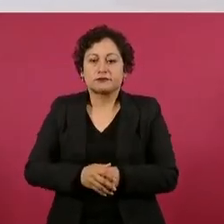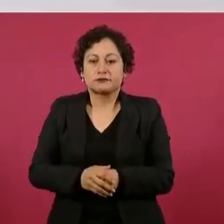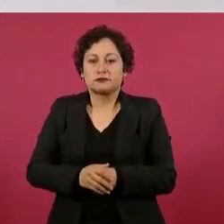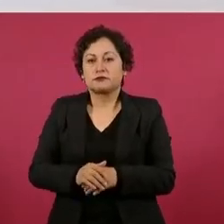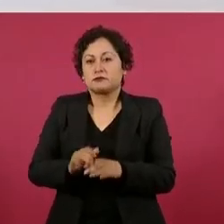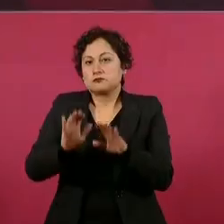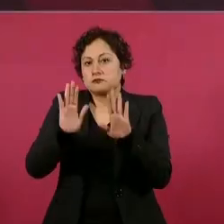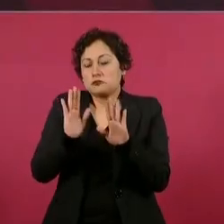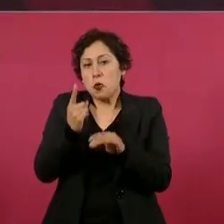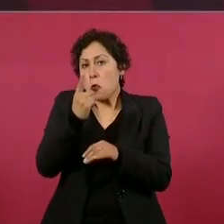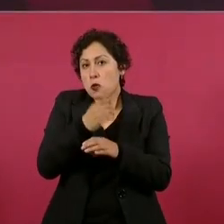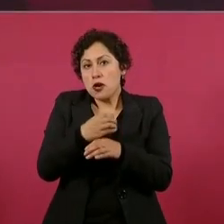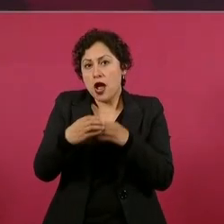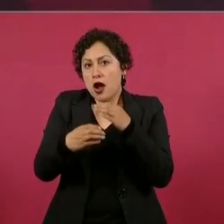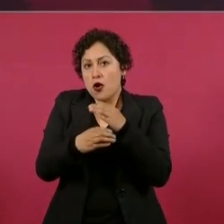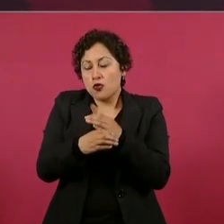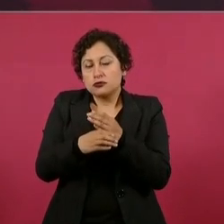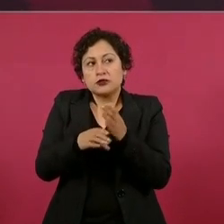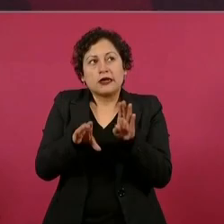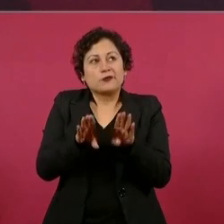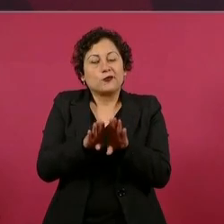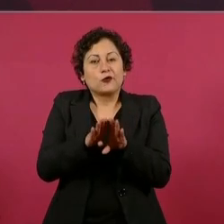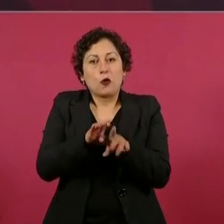indiscreto, pero que